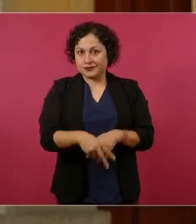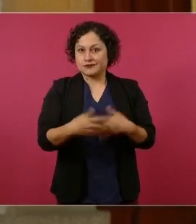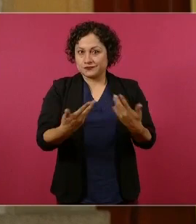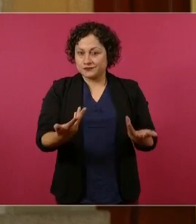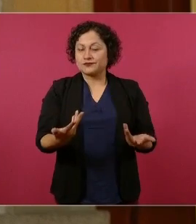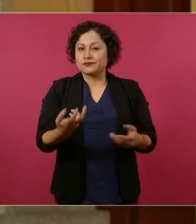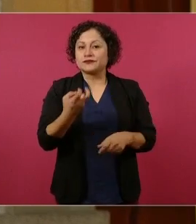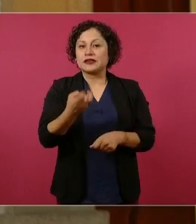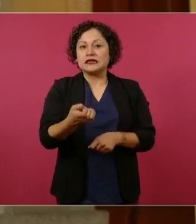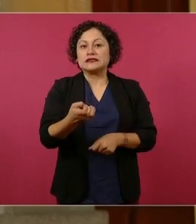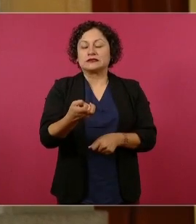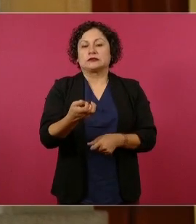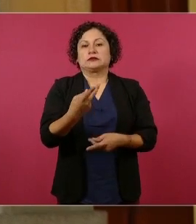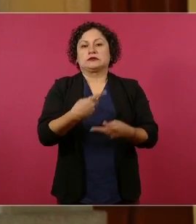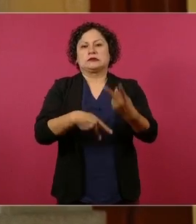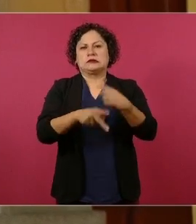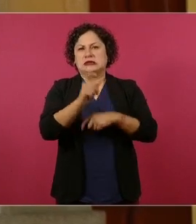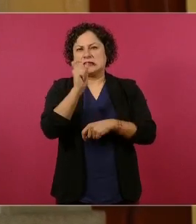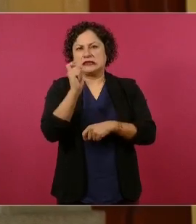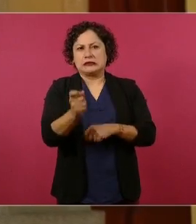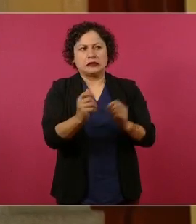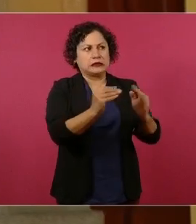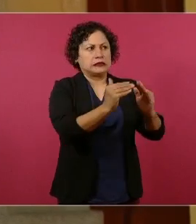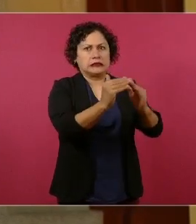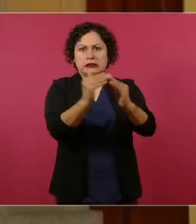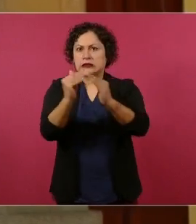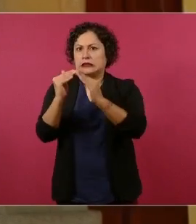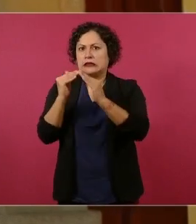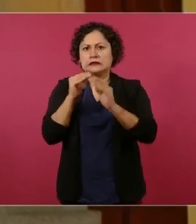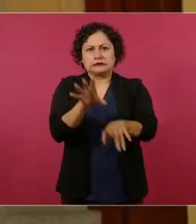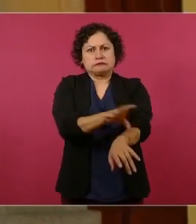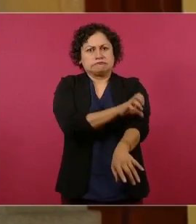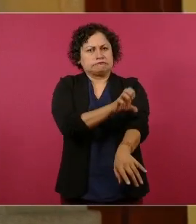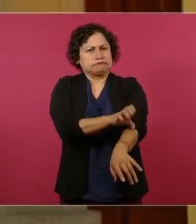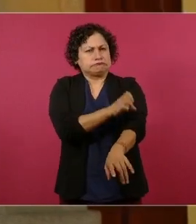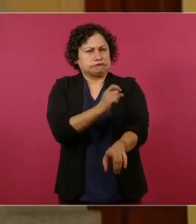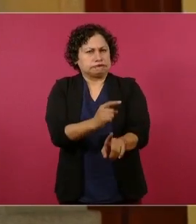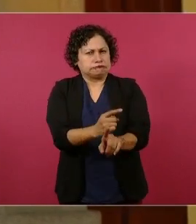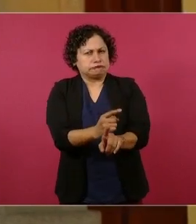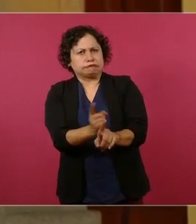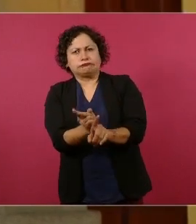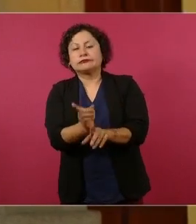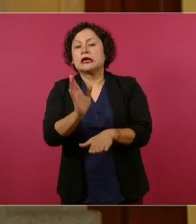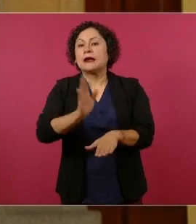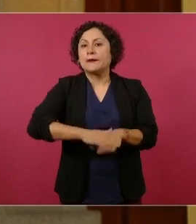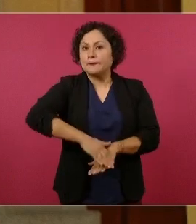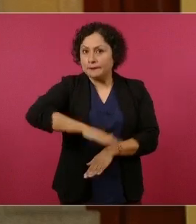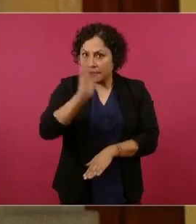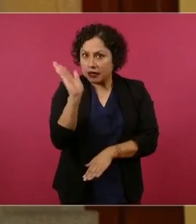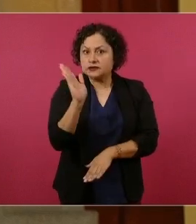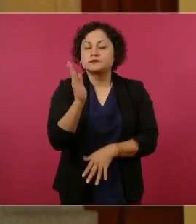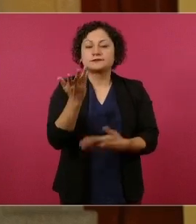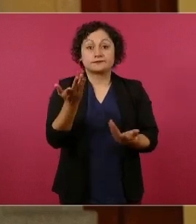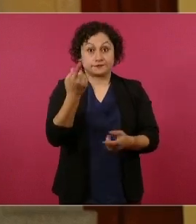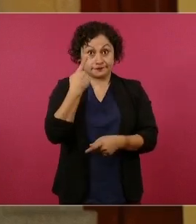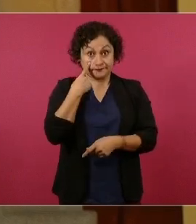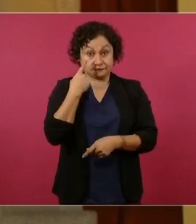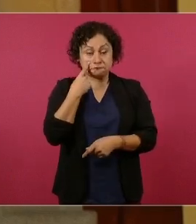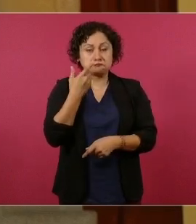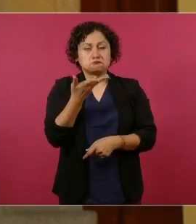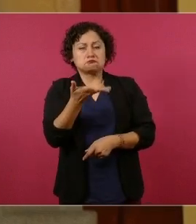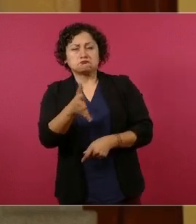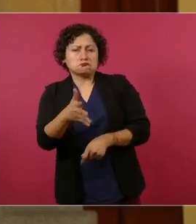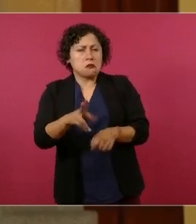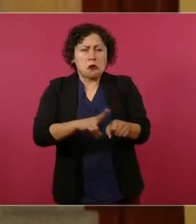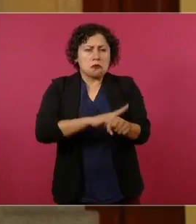efecto directo sobre la demanda máxima del sistema interconectado nacional, nuestro sistema eléctrico. Normalmente, la demanda